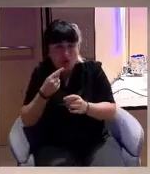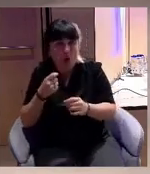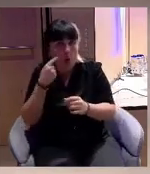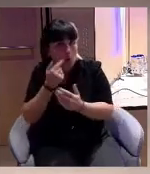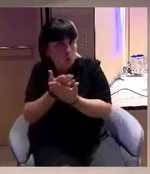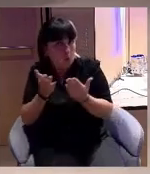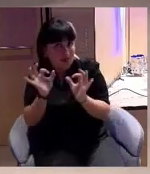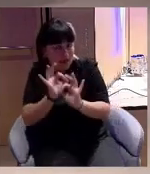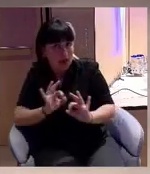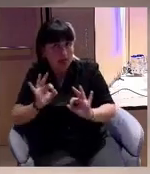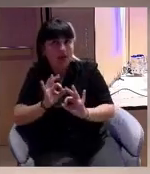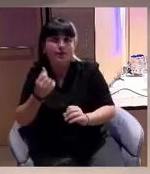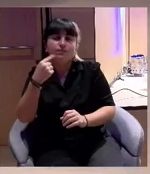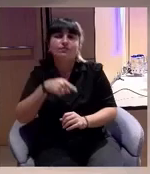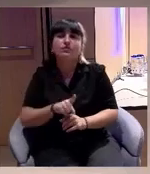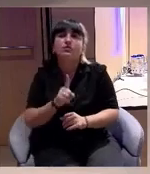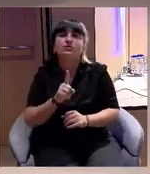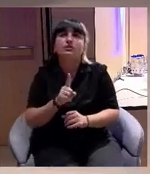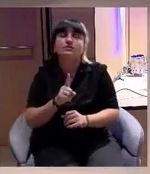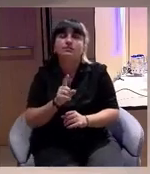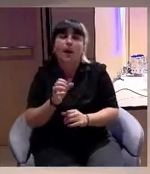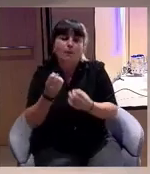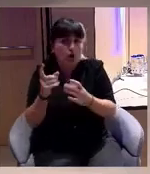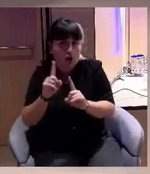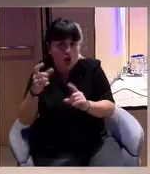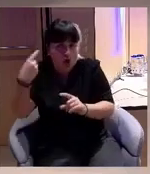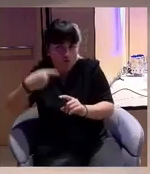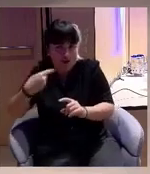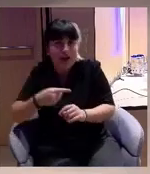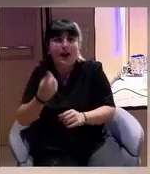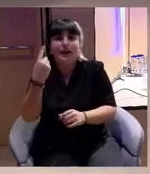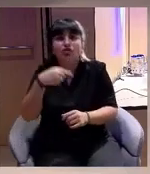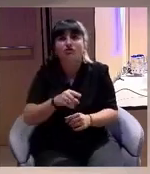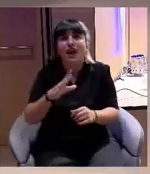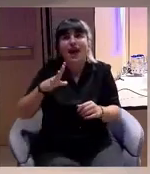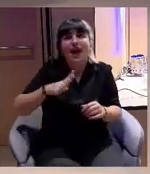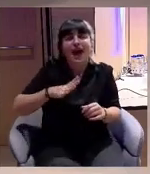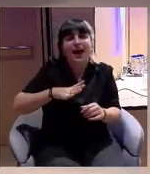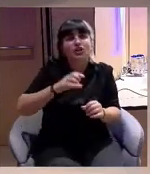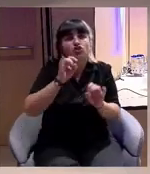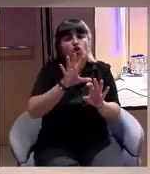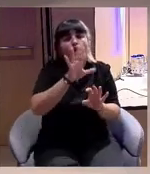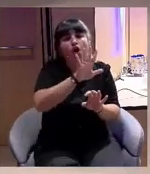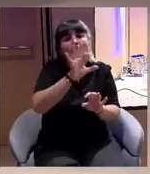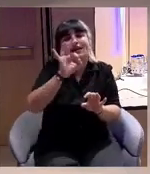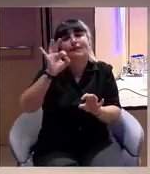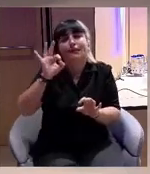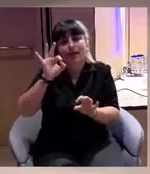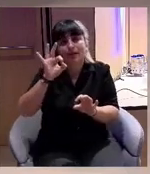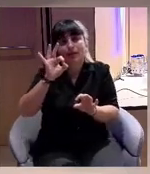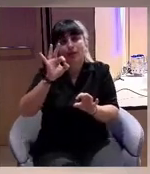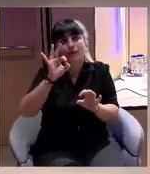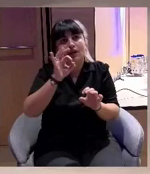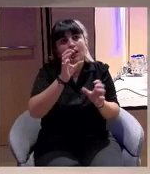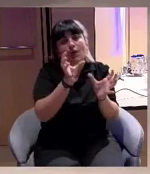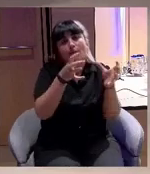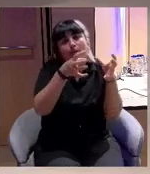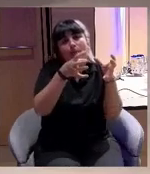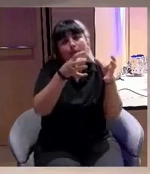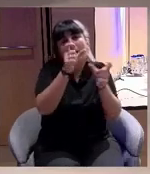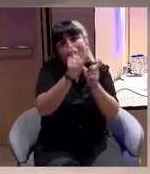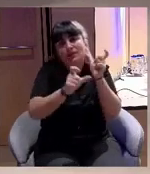decir que hay algo así como 500 y algo de agentes que tienen que declarar ingresos y gastos ahora esos